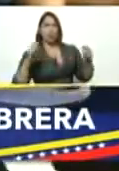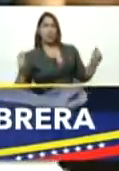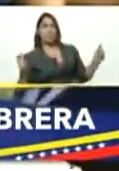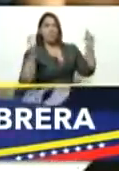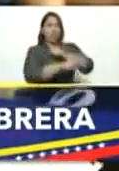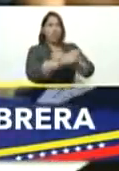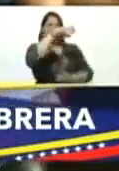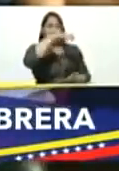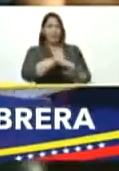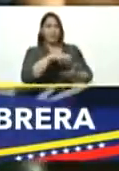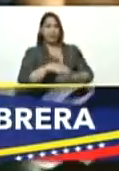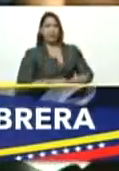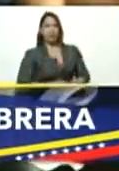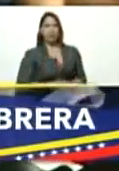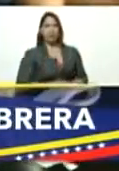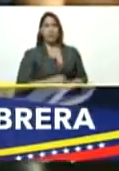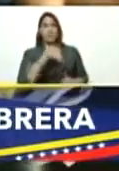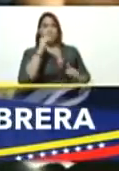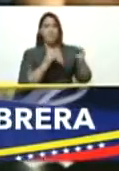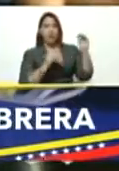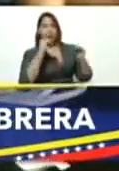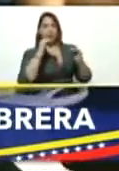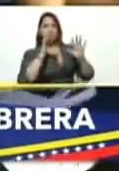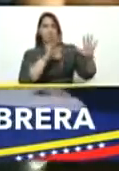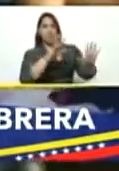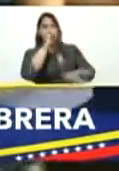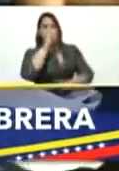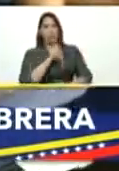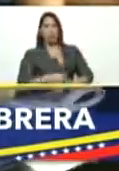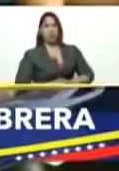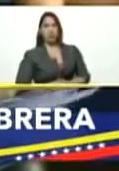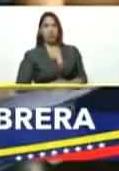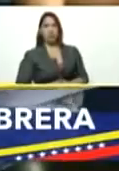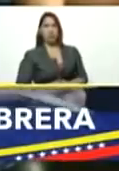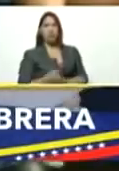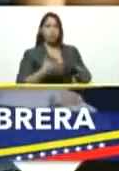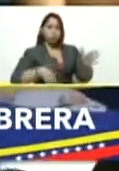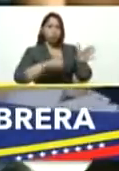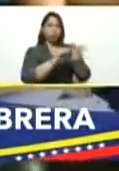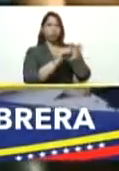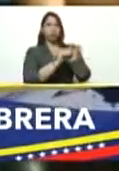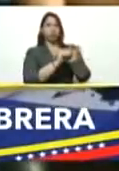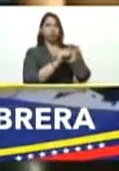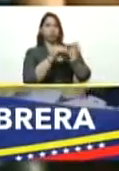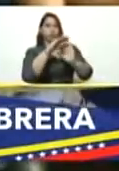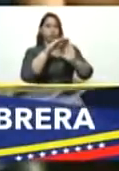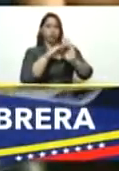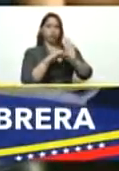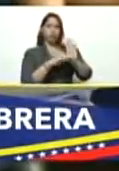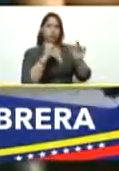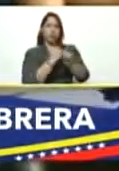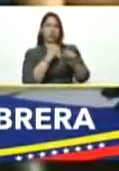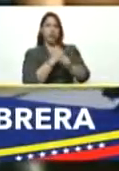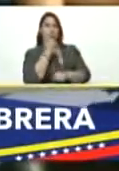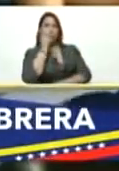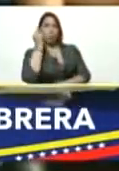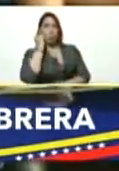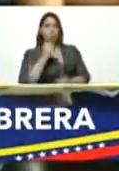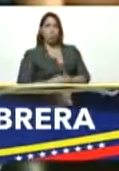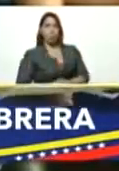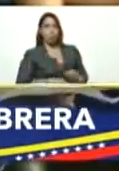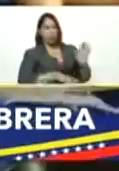estado el balance los diez años el rescate de las condiciones laborales el